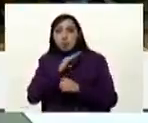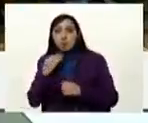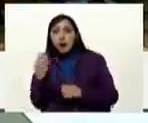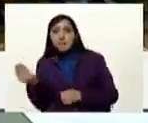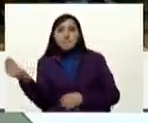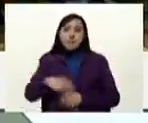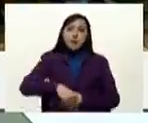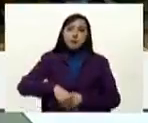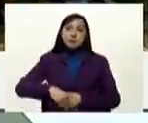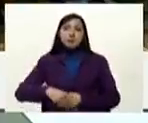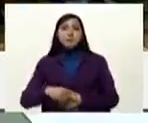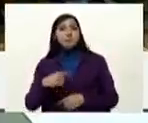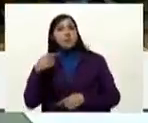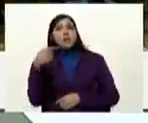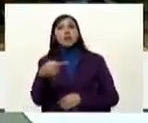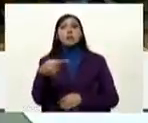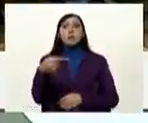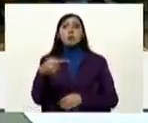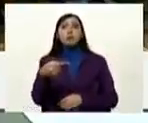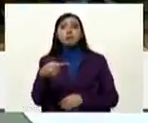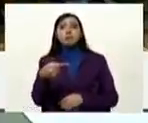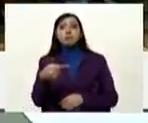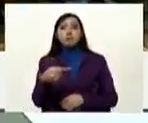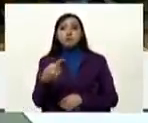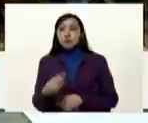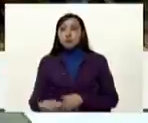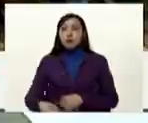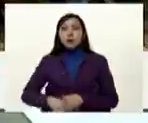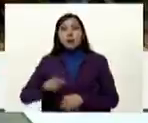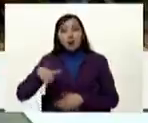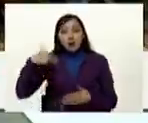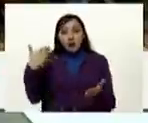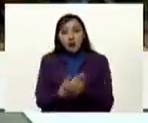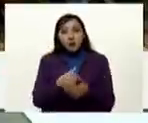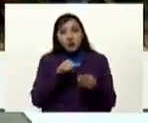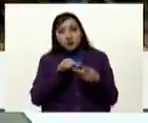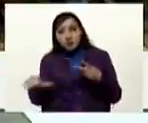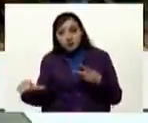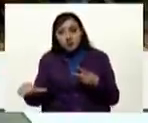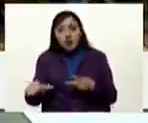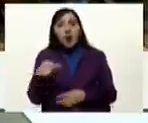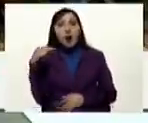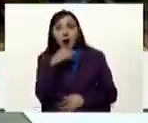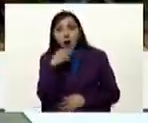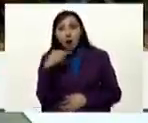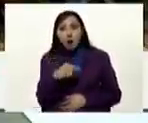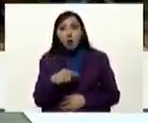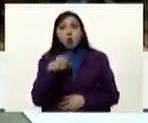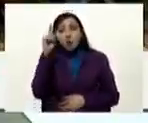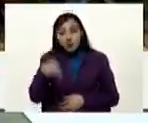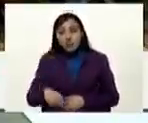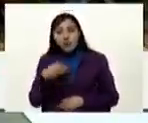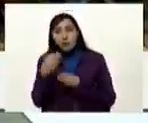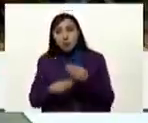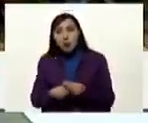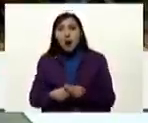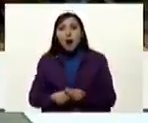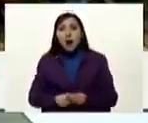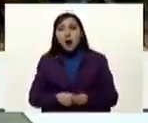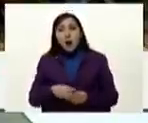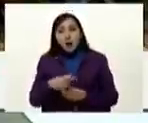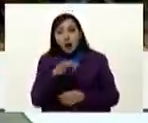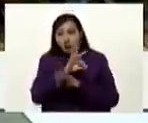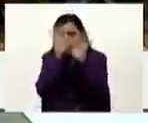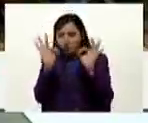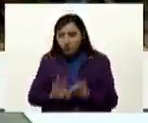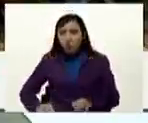Punto negativo. Hasta la segunda semana de agosto nos manteníamos en la segunda ola de la pandemia, que